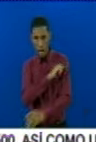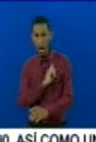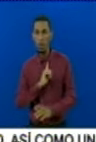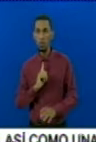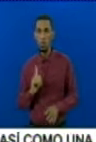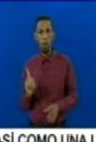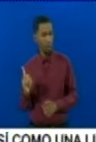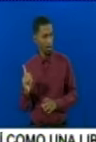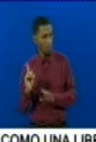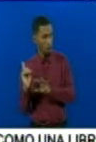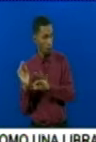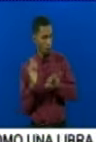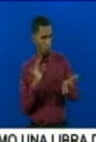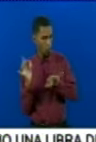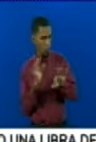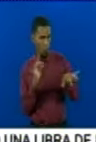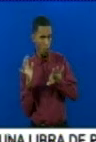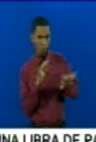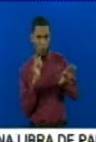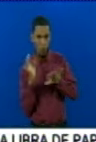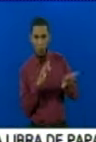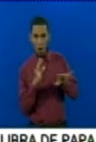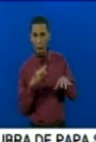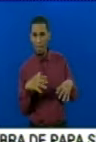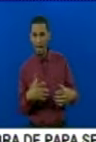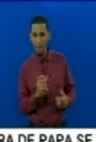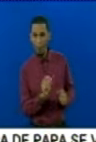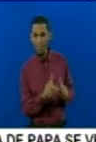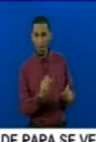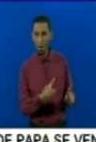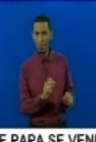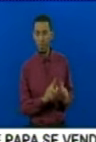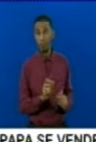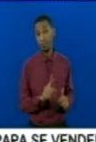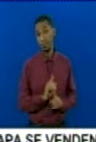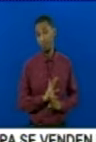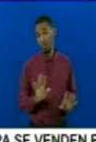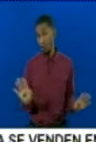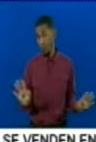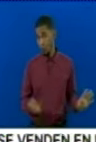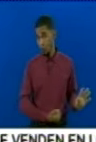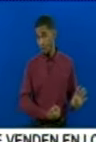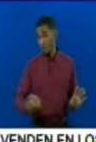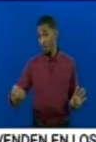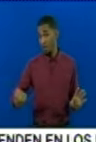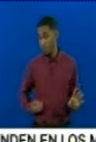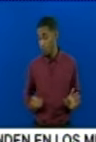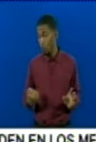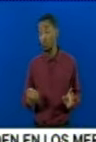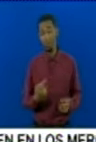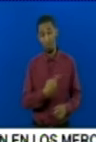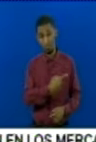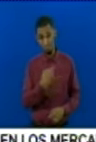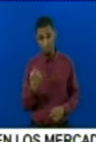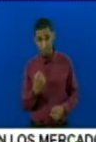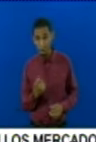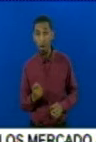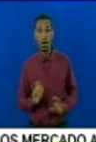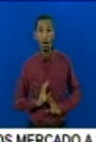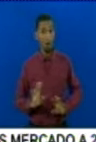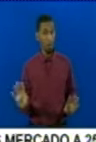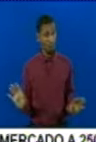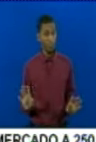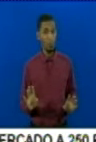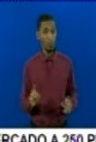distribución, acudiendo a las carnicerías para adquirir el producto. O sea, estamos hablando de un esfuerzo grande, titánico, con el que todavía